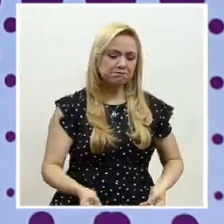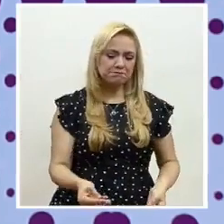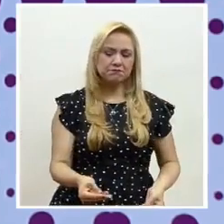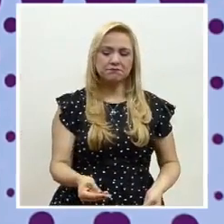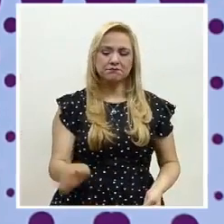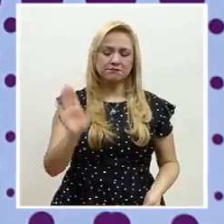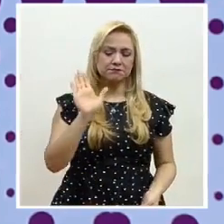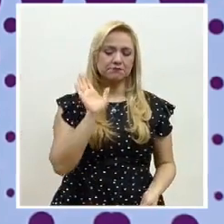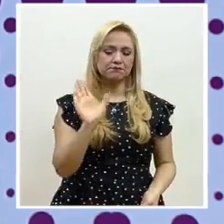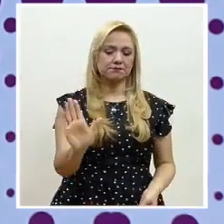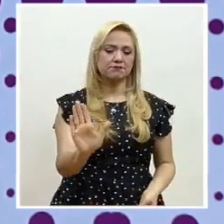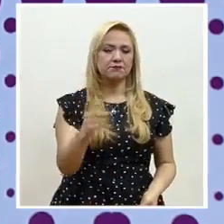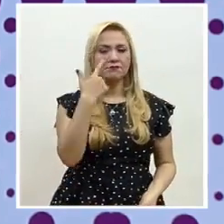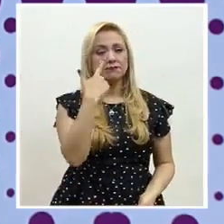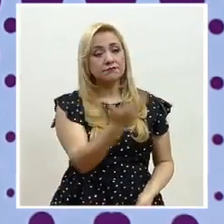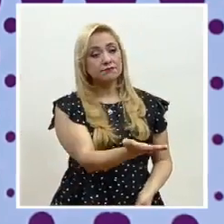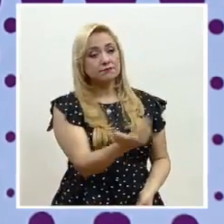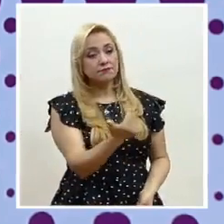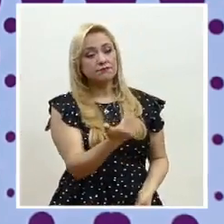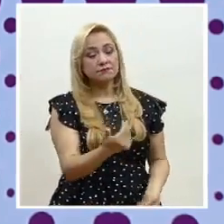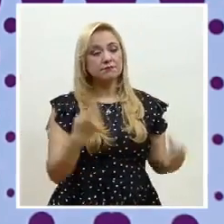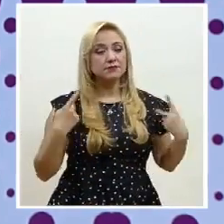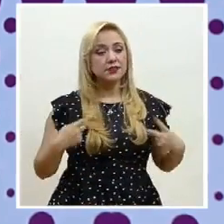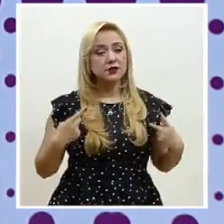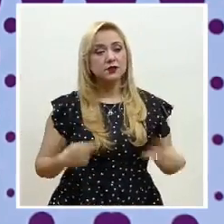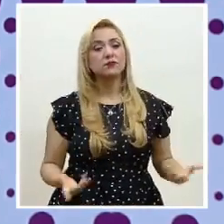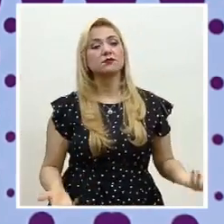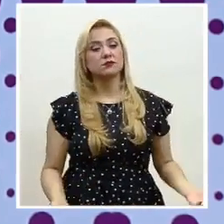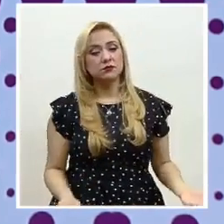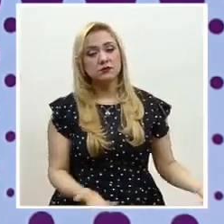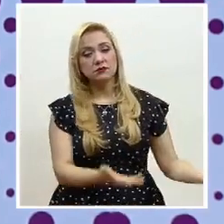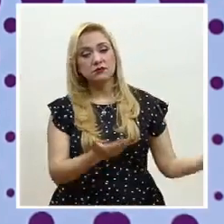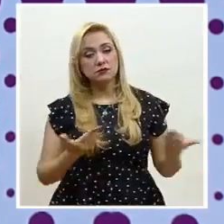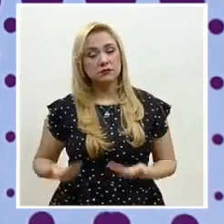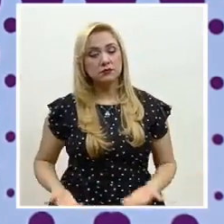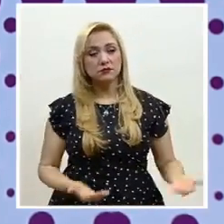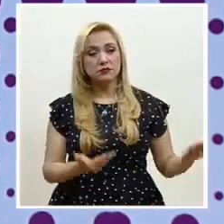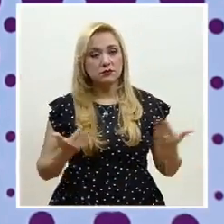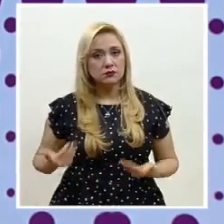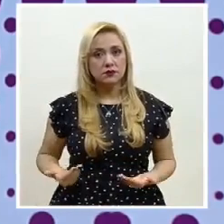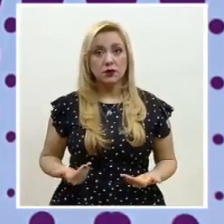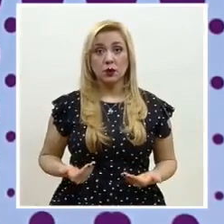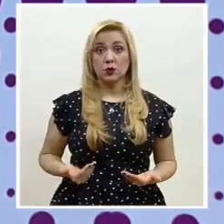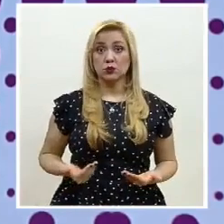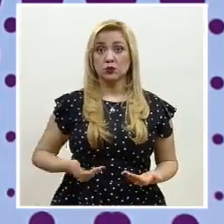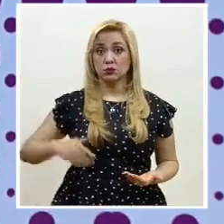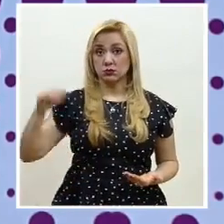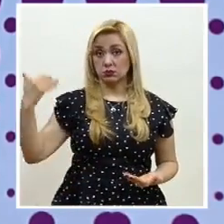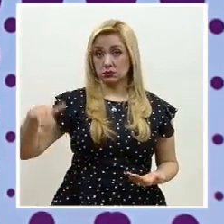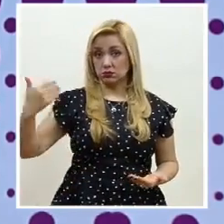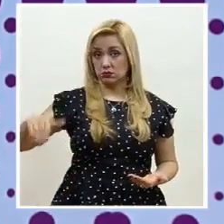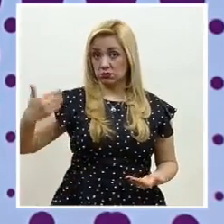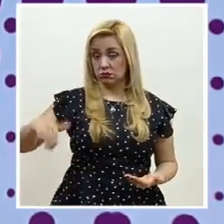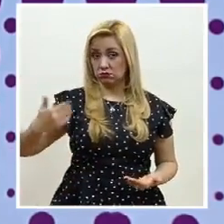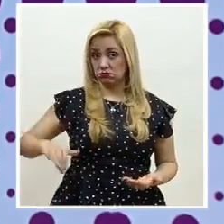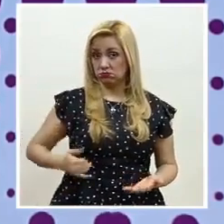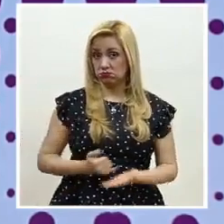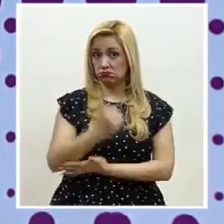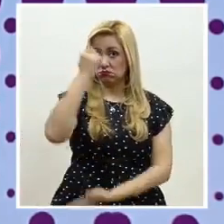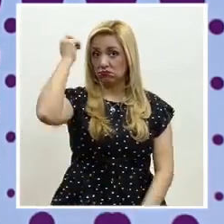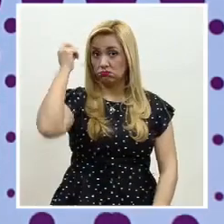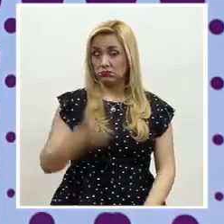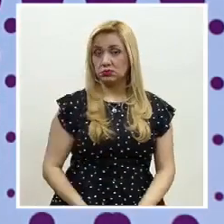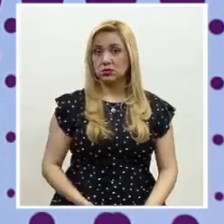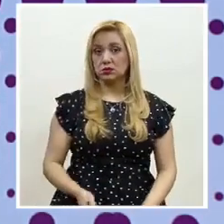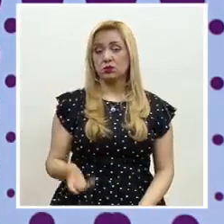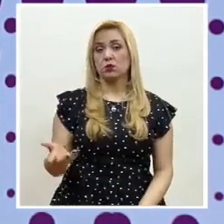de facultades de atracción. Nuestro número más alto de facultades de atracción ha derivado en precedentes que han tenido las aportaciones